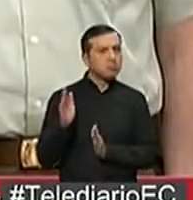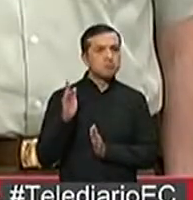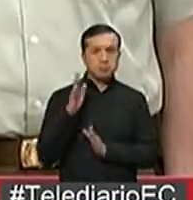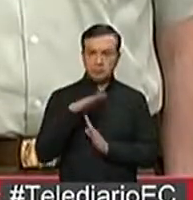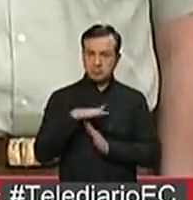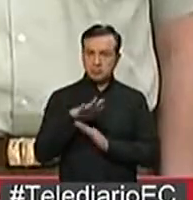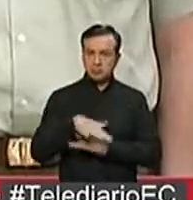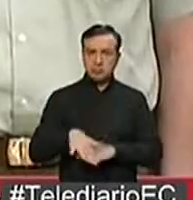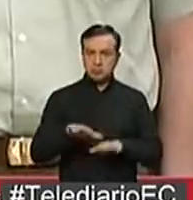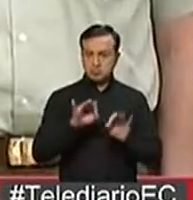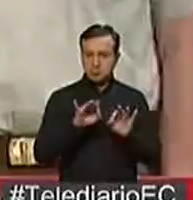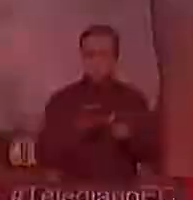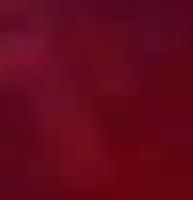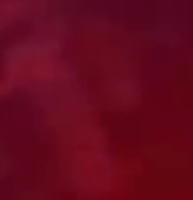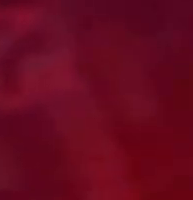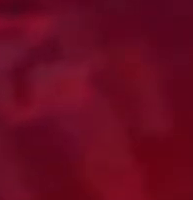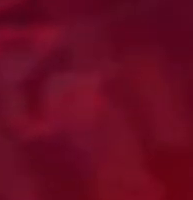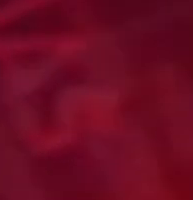paz.